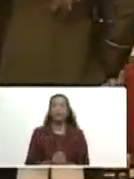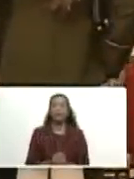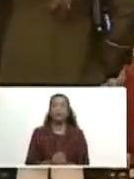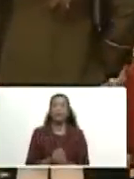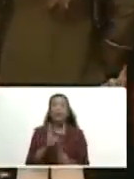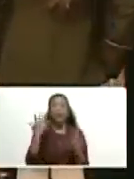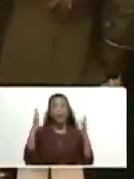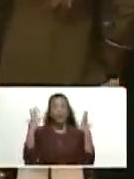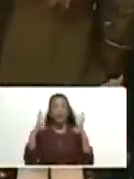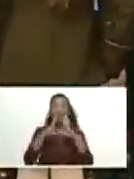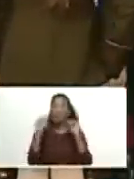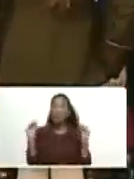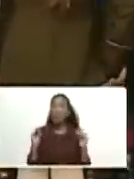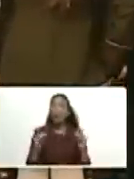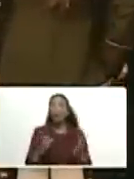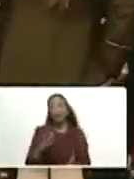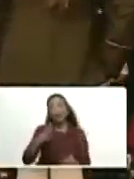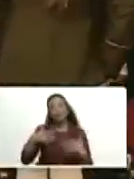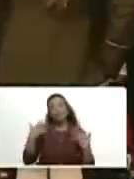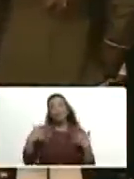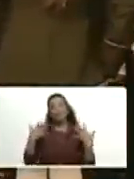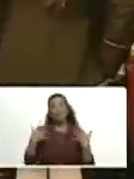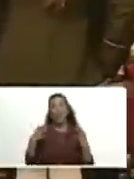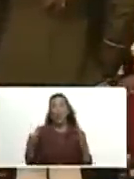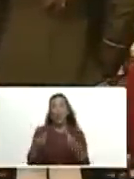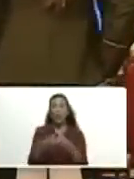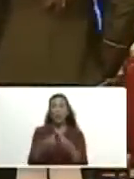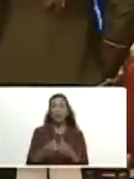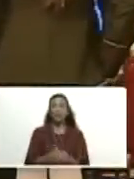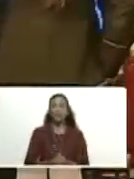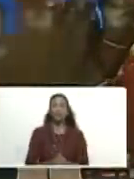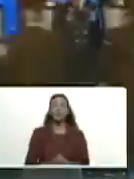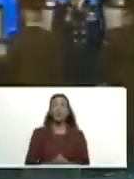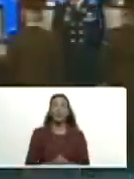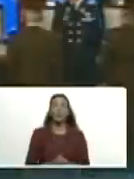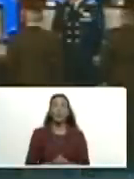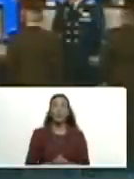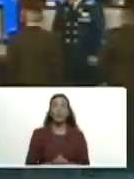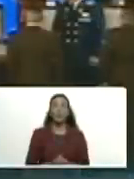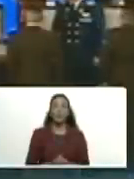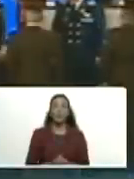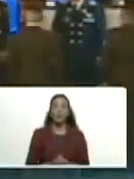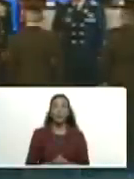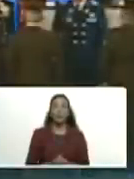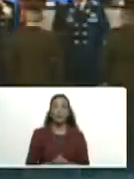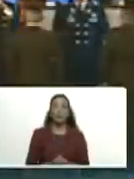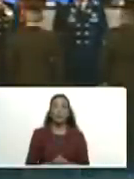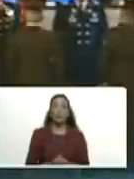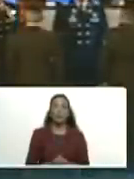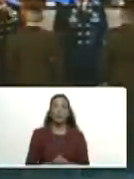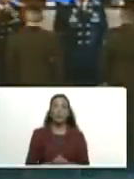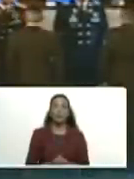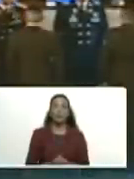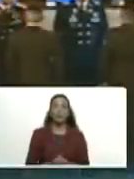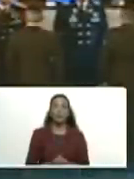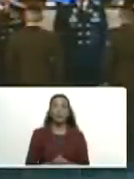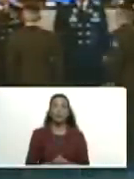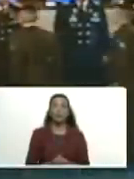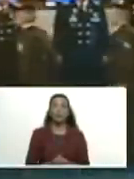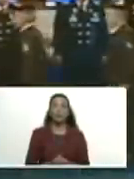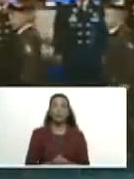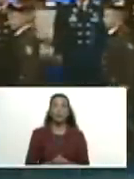Debemos celebrar todos el privilegio de tener... ¡Chávez vive! ¡Mi comandante en jefe! ¡Permiso para retirarme! ¡A la